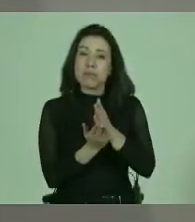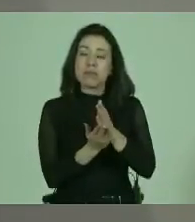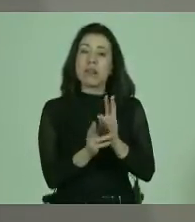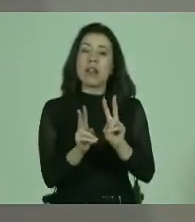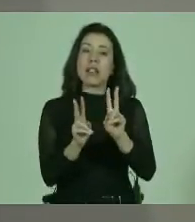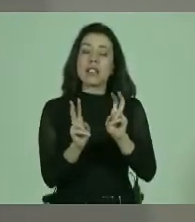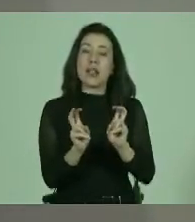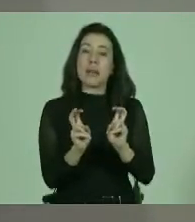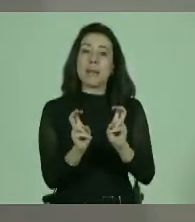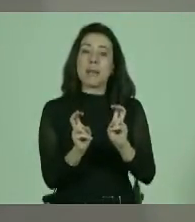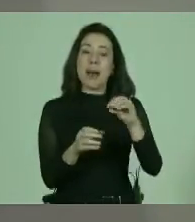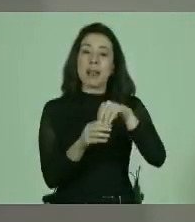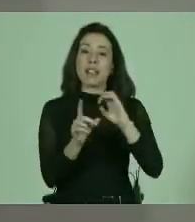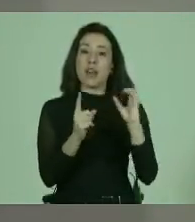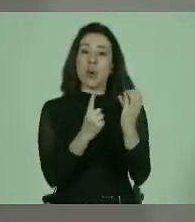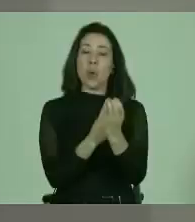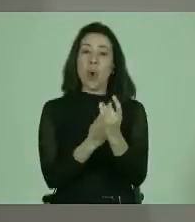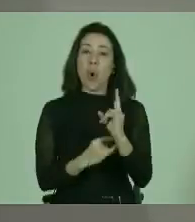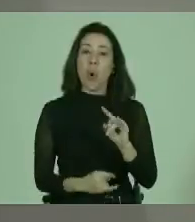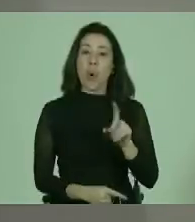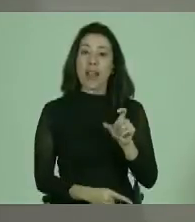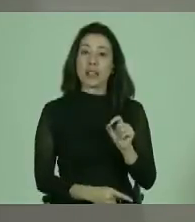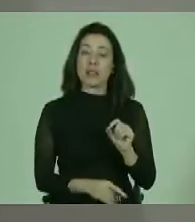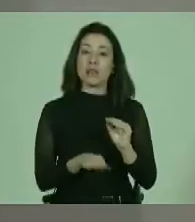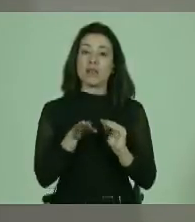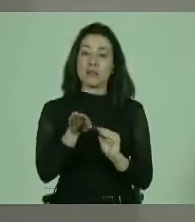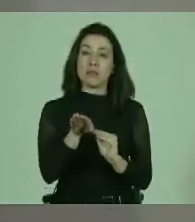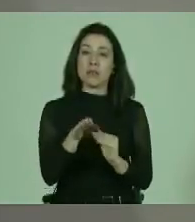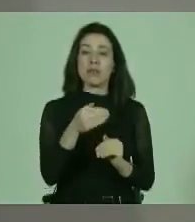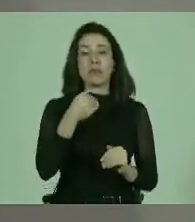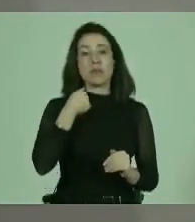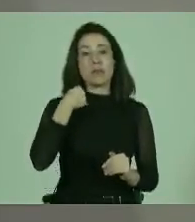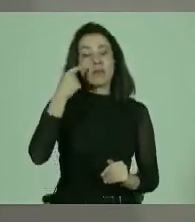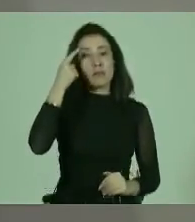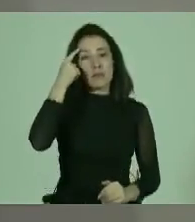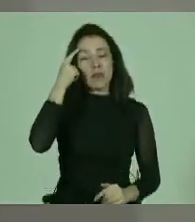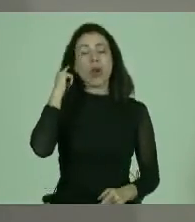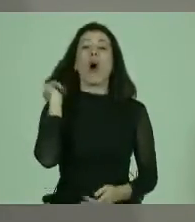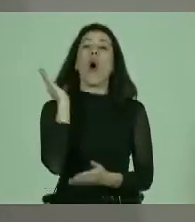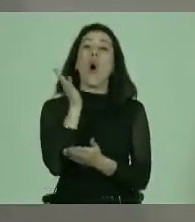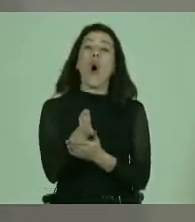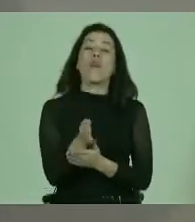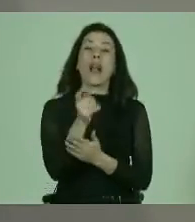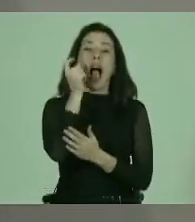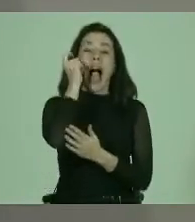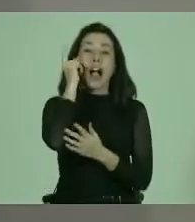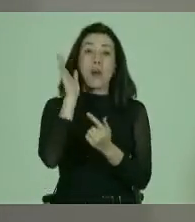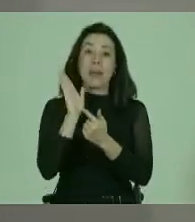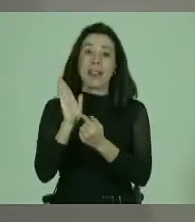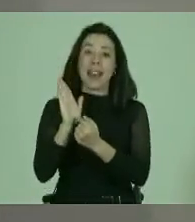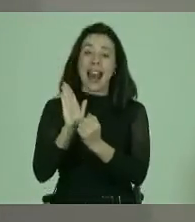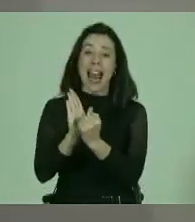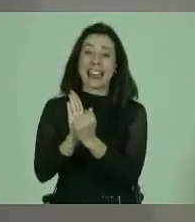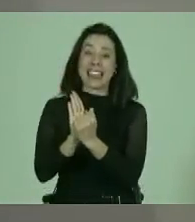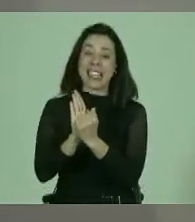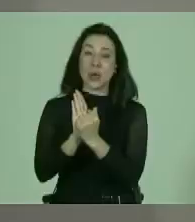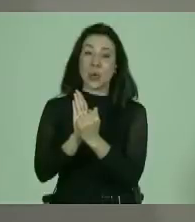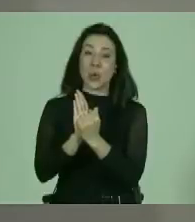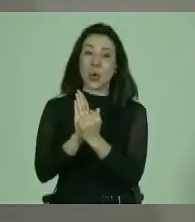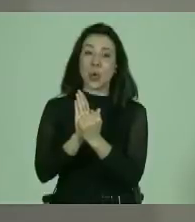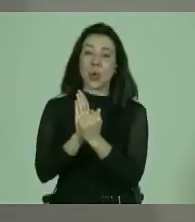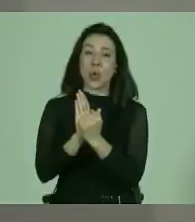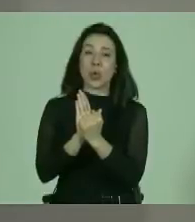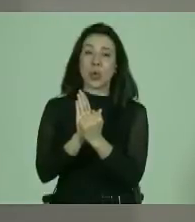intercultural que la unesco apoya yo creo que obliga a entender este artículo como